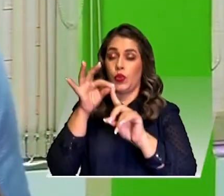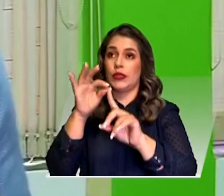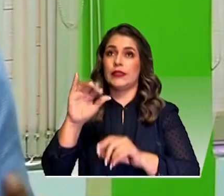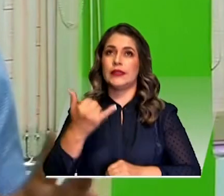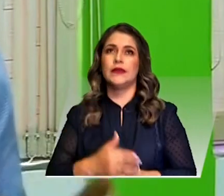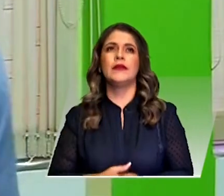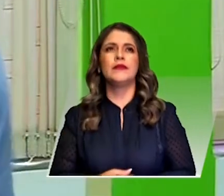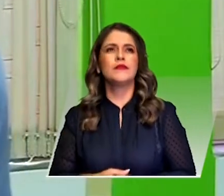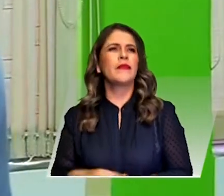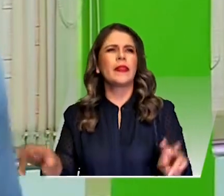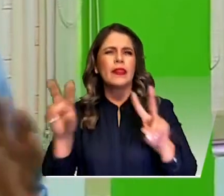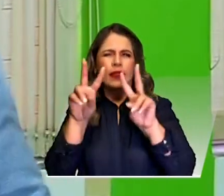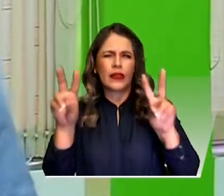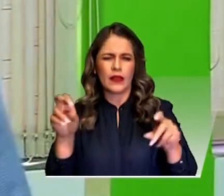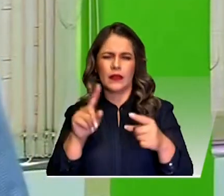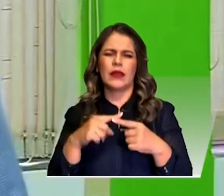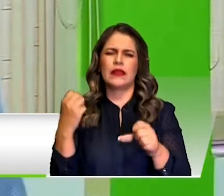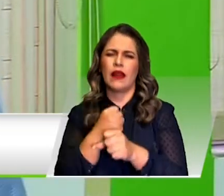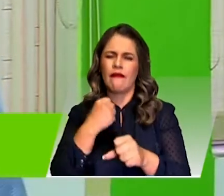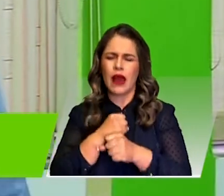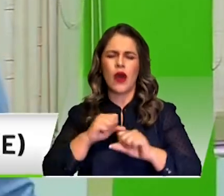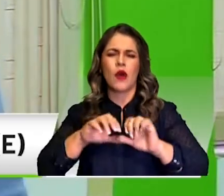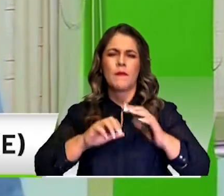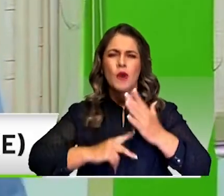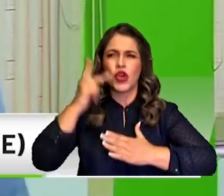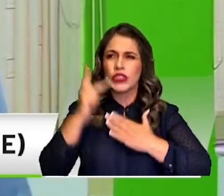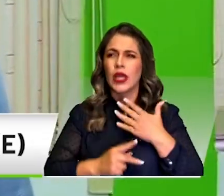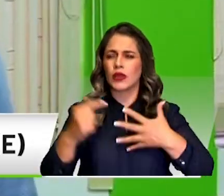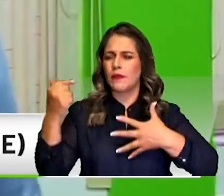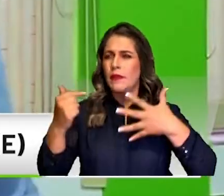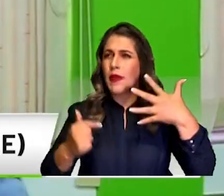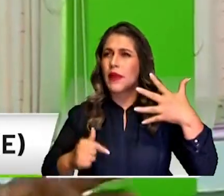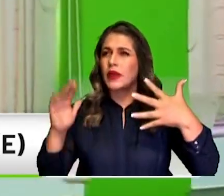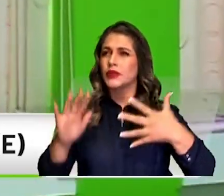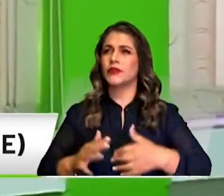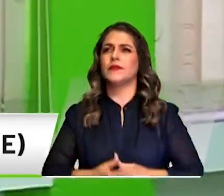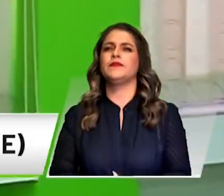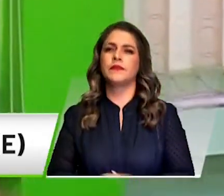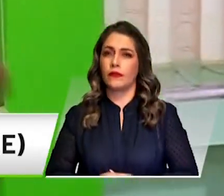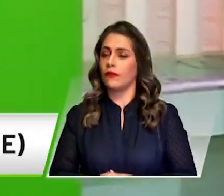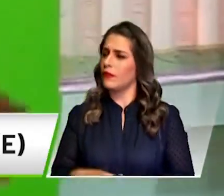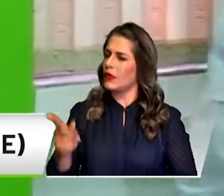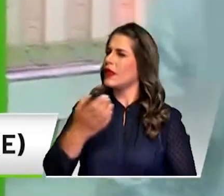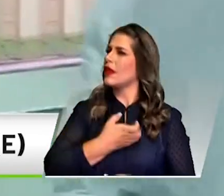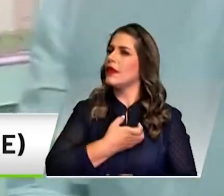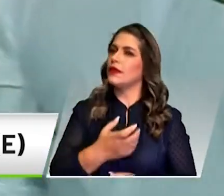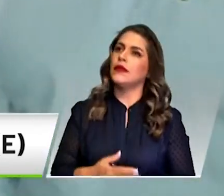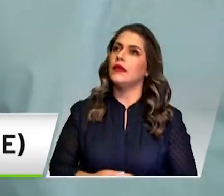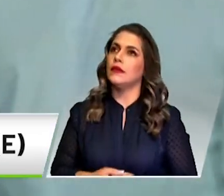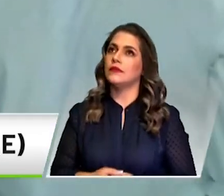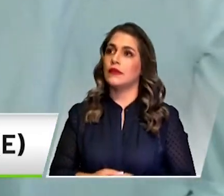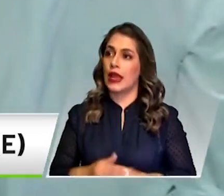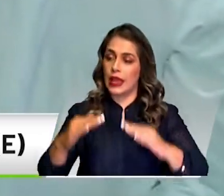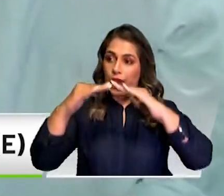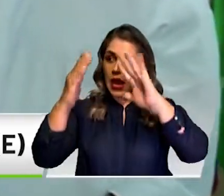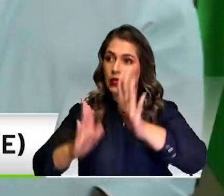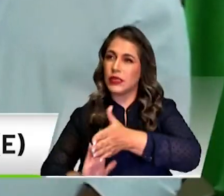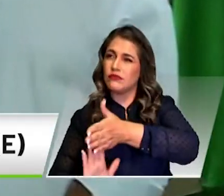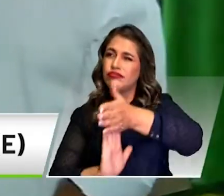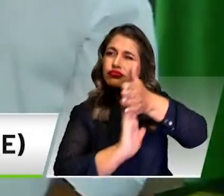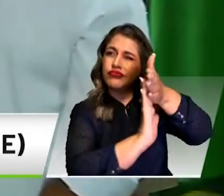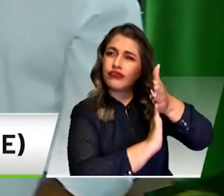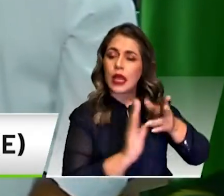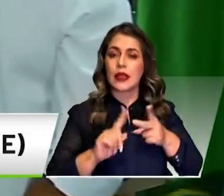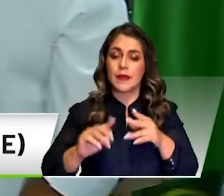sobre todo lo relacionado en obras y proyectos nuevos para este municipio alcalde mejoramientos de vivienda y sobre todo